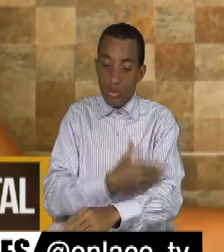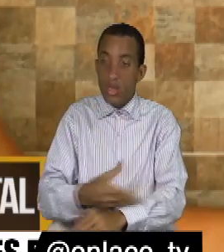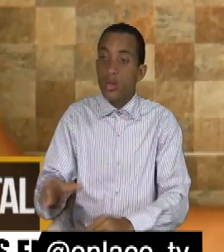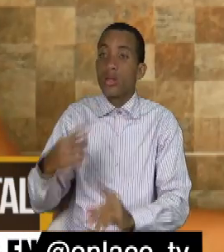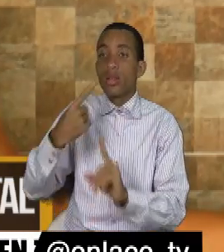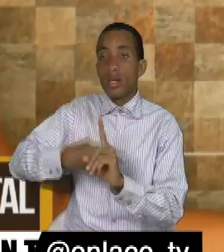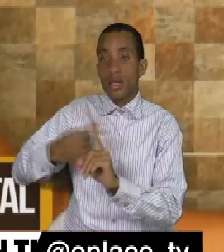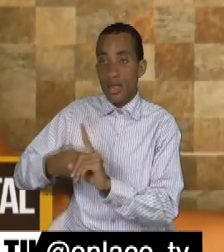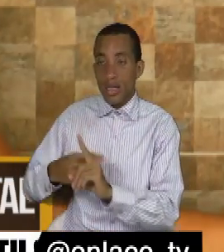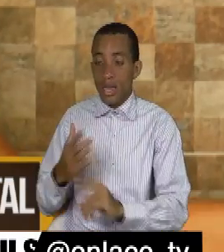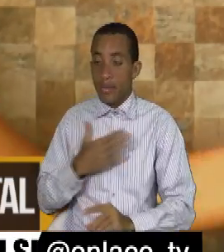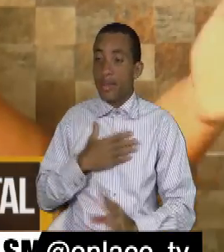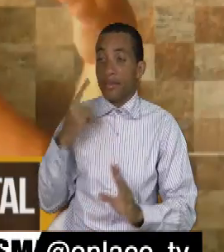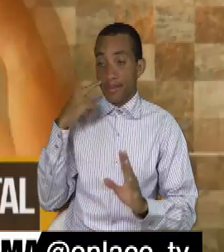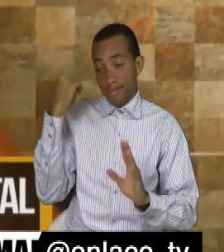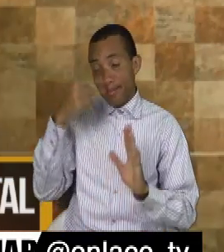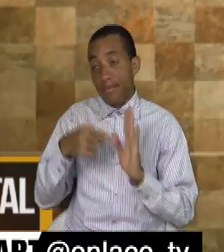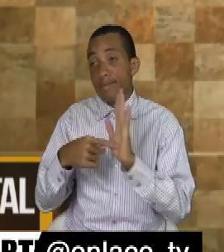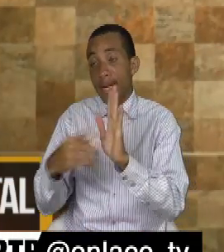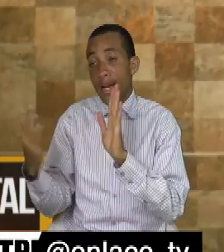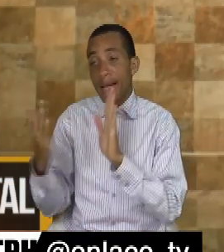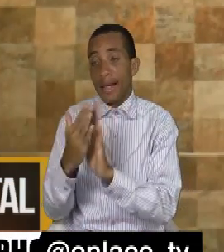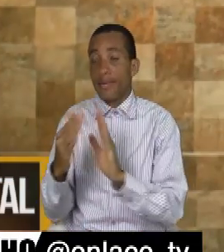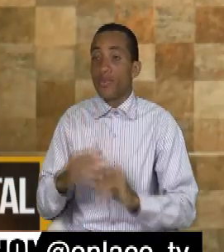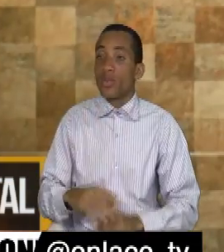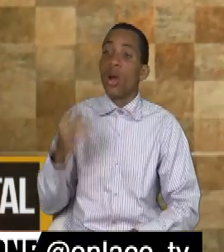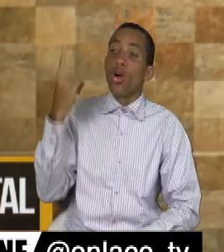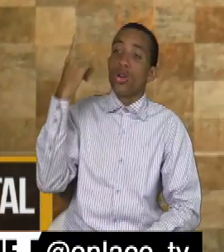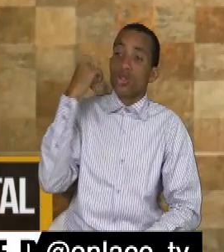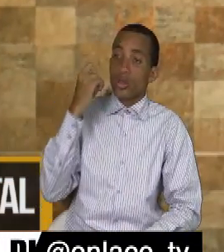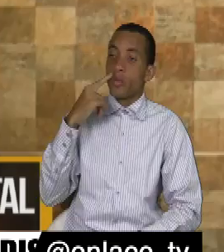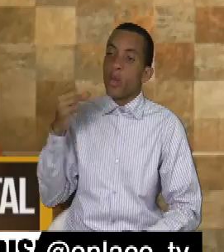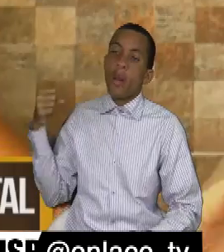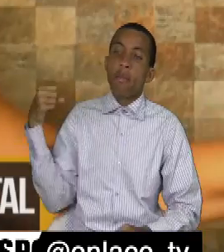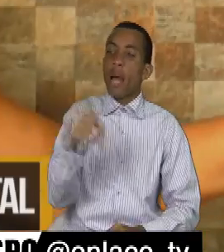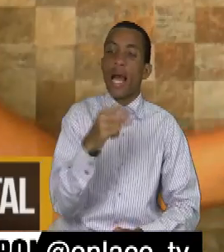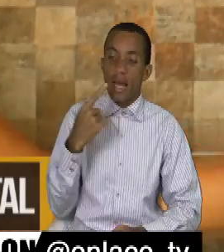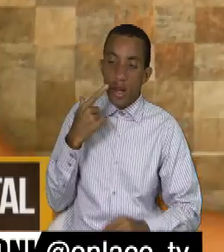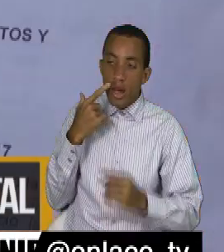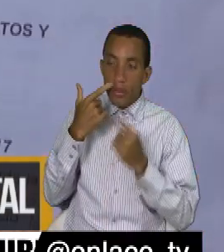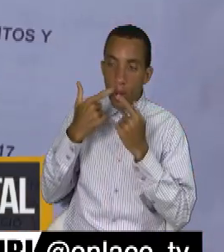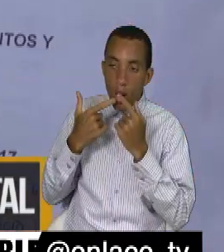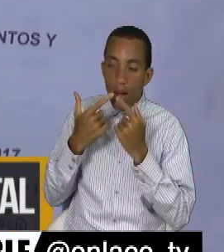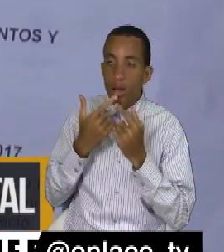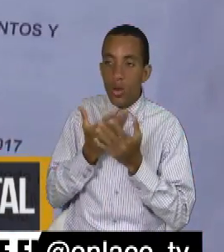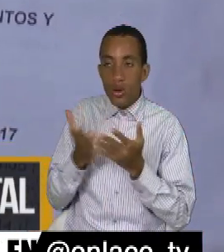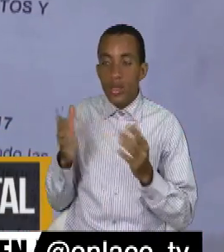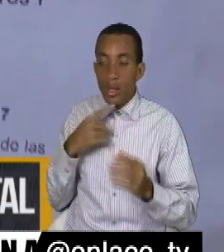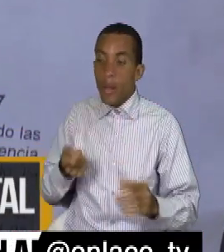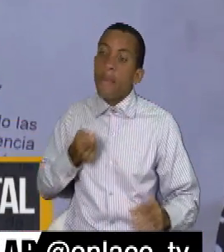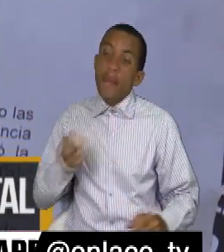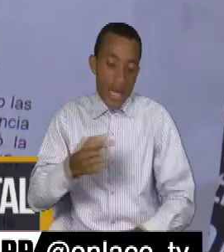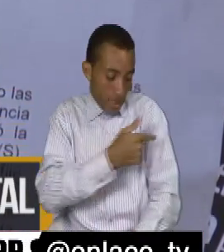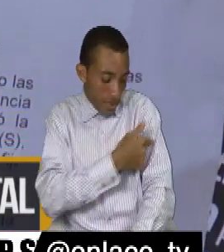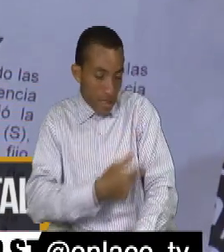ha tocado poner la cara a mí. Ayer me dañó la boca, me apuñaleó. La mujer se muestra